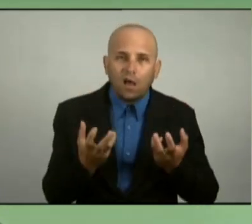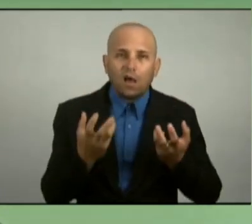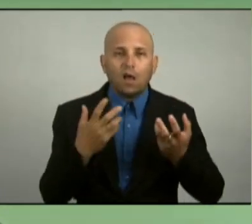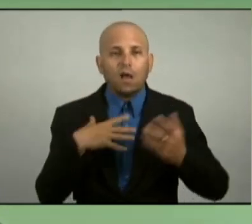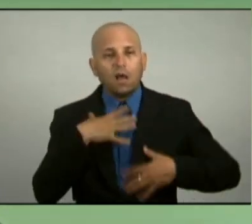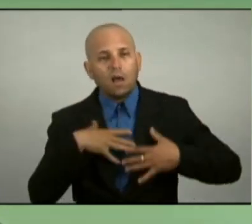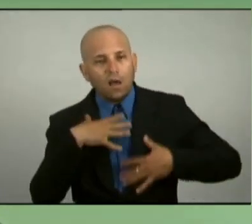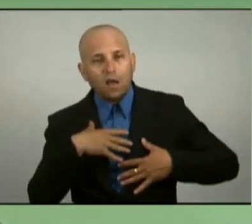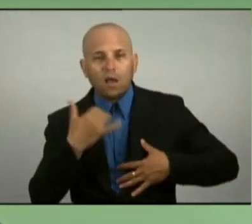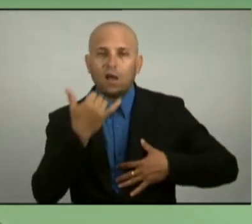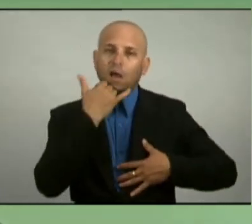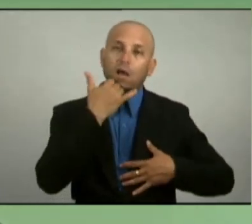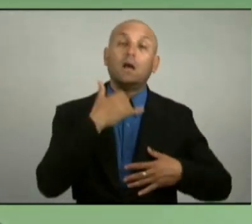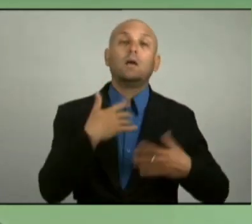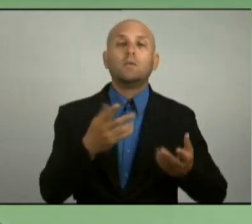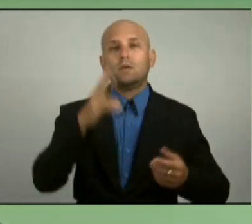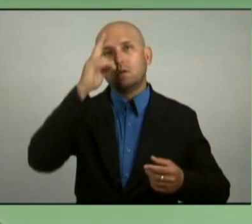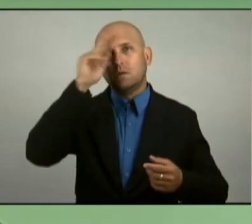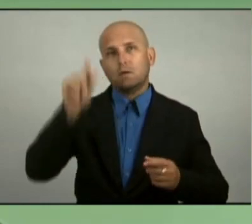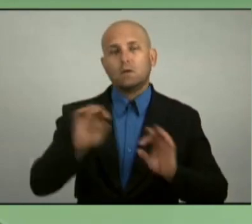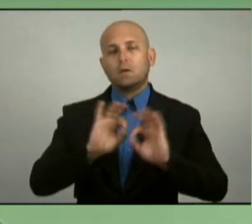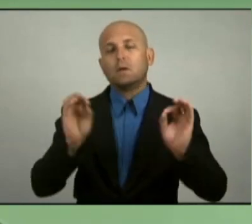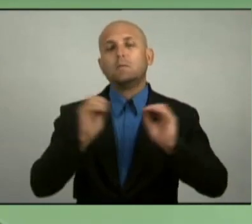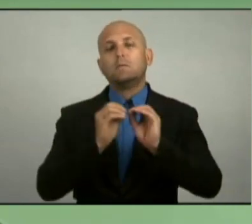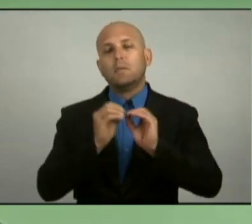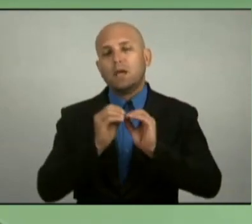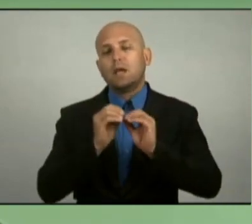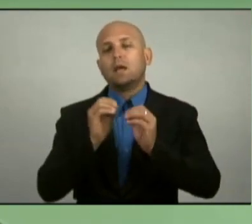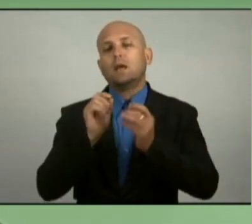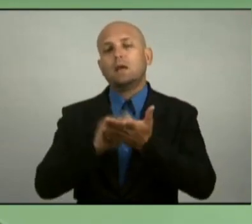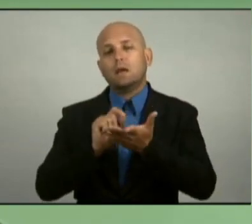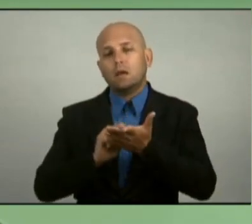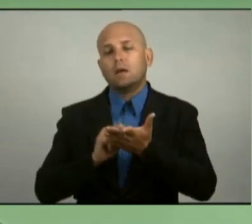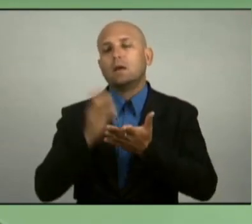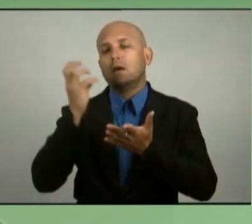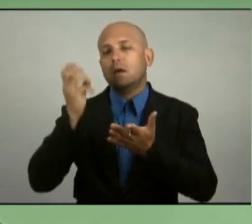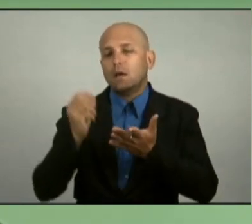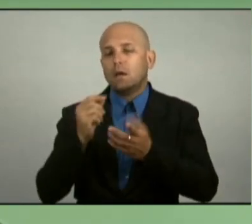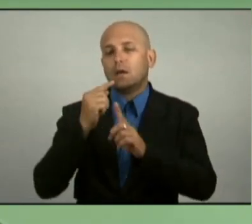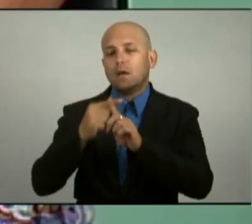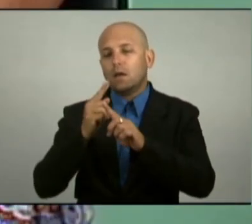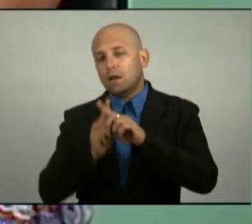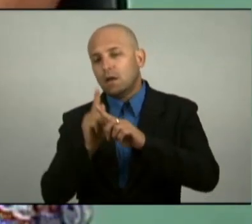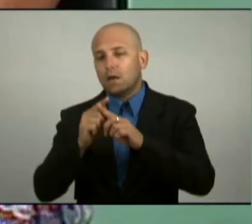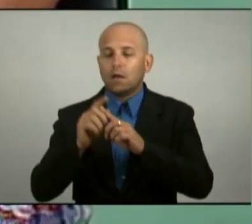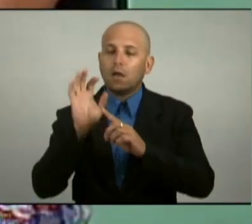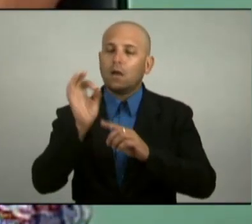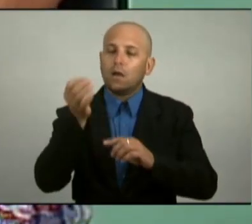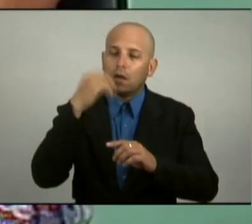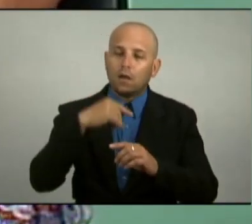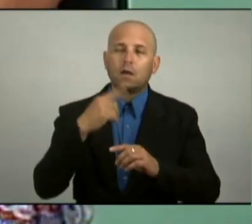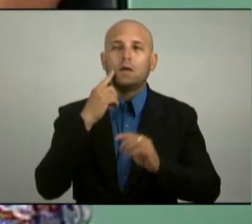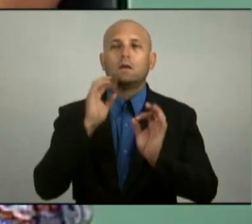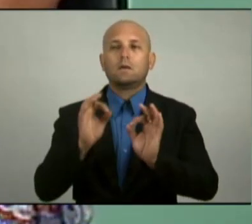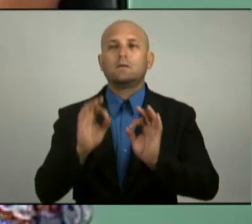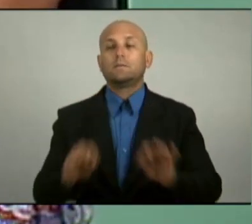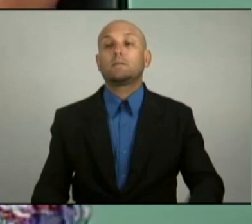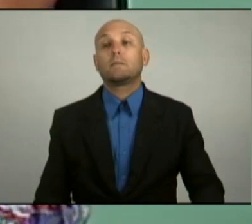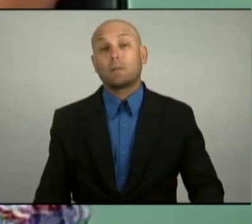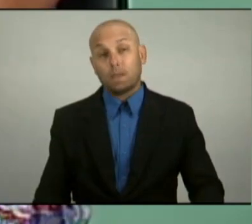exacta y regulado por un especialista siempre es importante la opinión de ustedes los